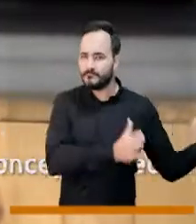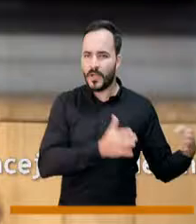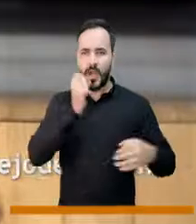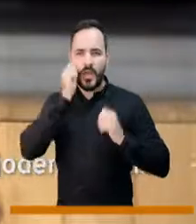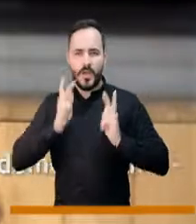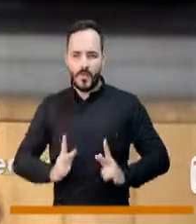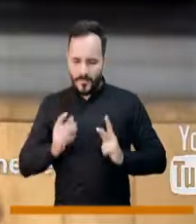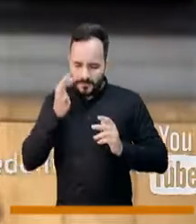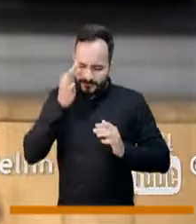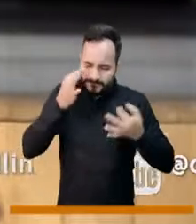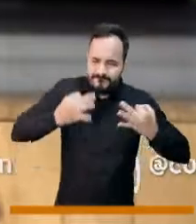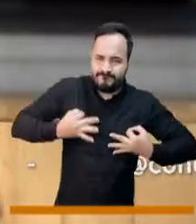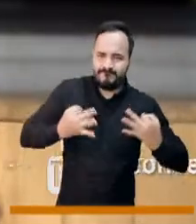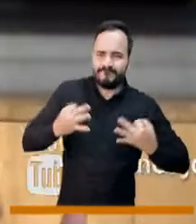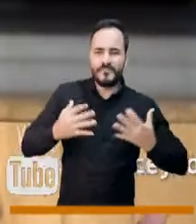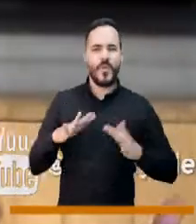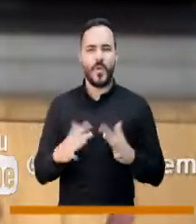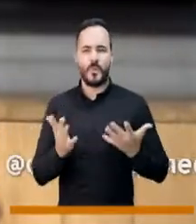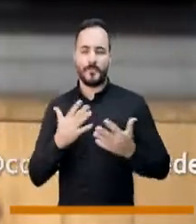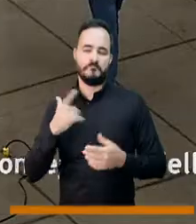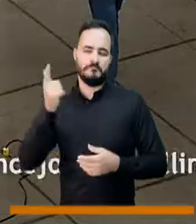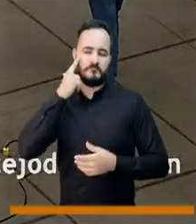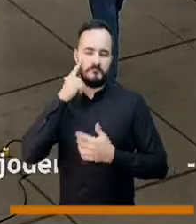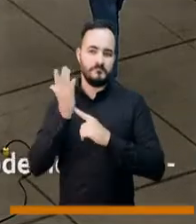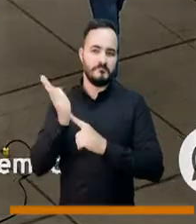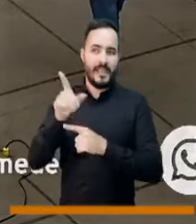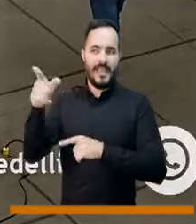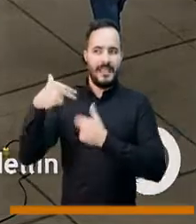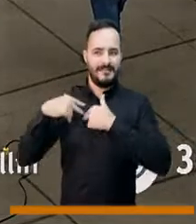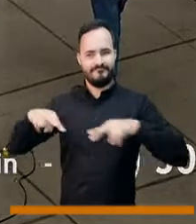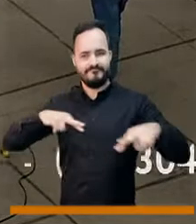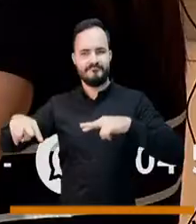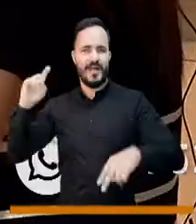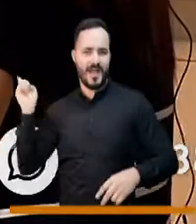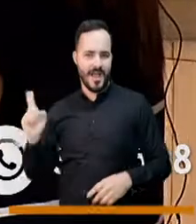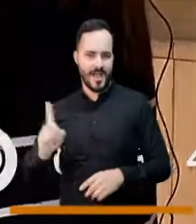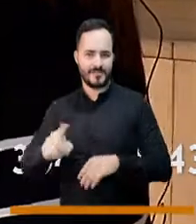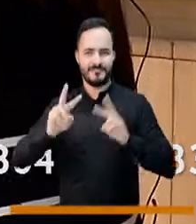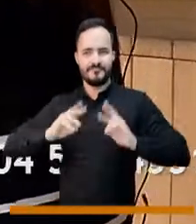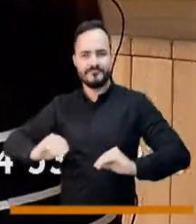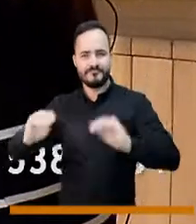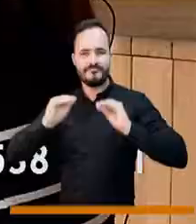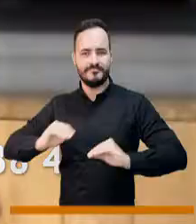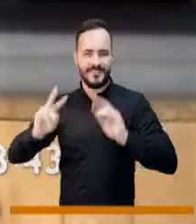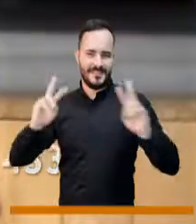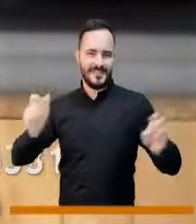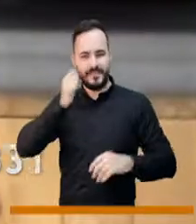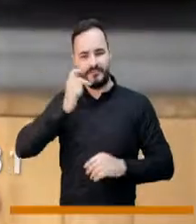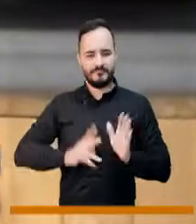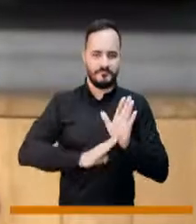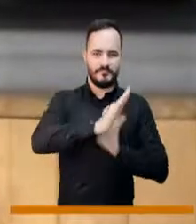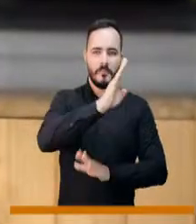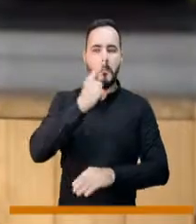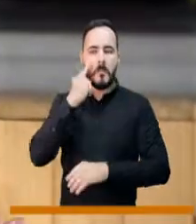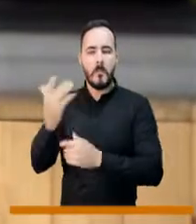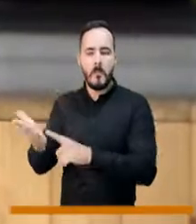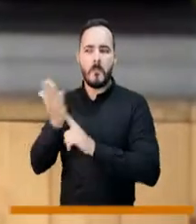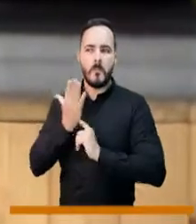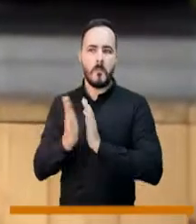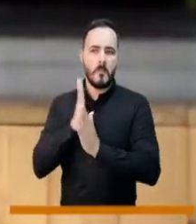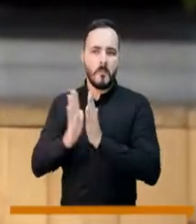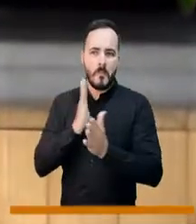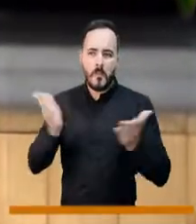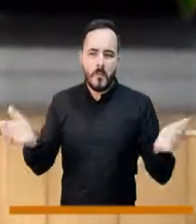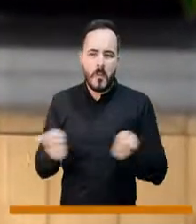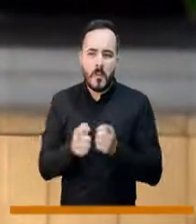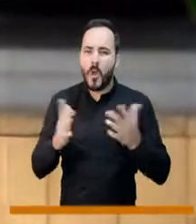lo humano que hay detrás de un maestro. Entonces Janet, que ha coordinado durante varios años esa línea de formación, digamos, del desarrollo humano, nos cuente